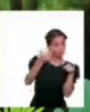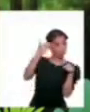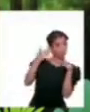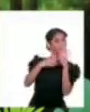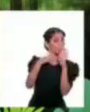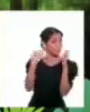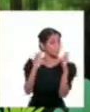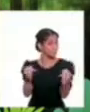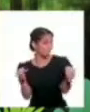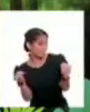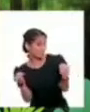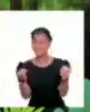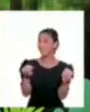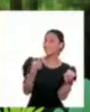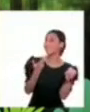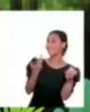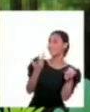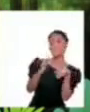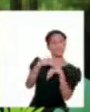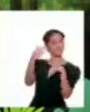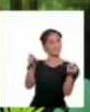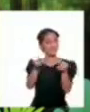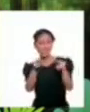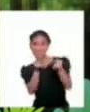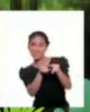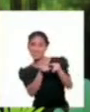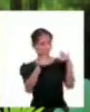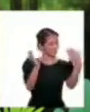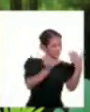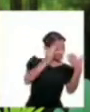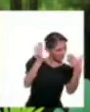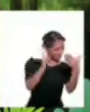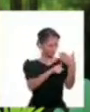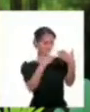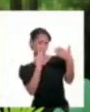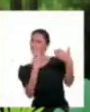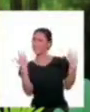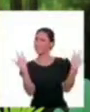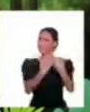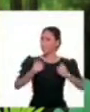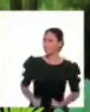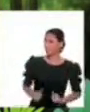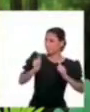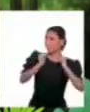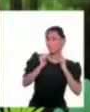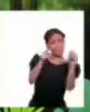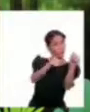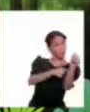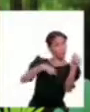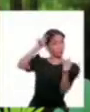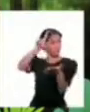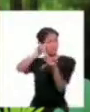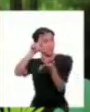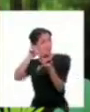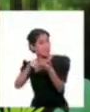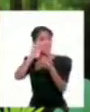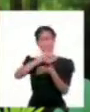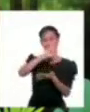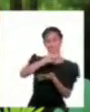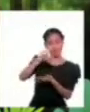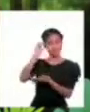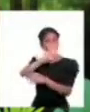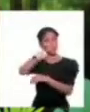anterior? Él fue el pintor mulato que reflejó la vida y costumbres limeñas del siglo